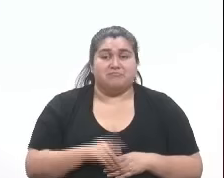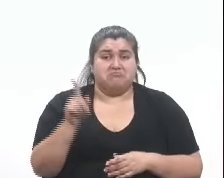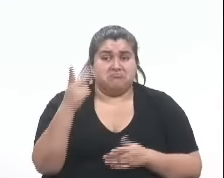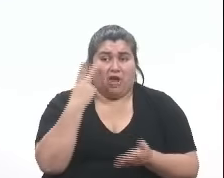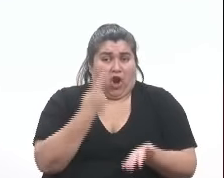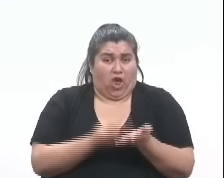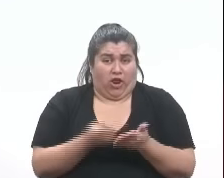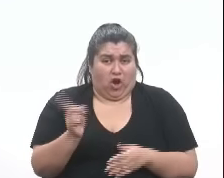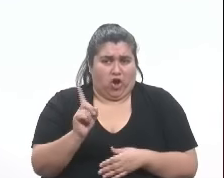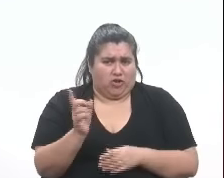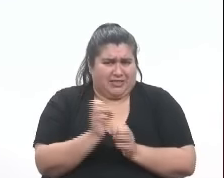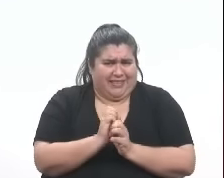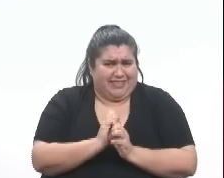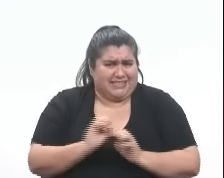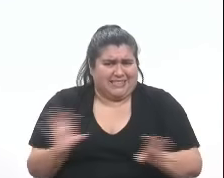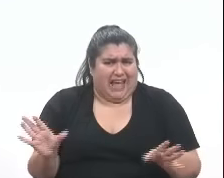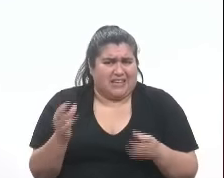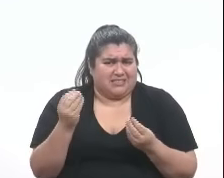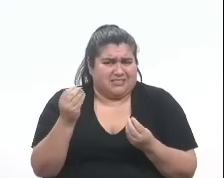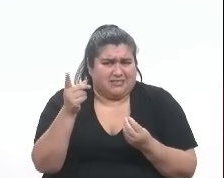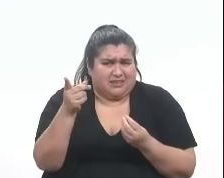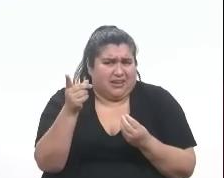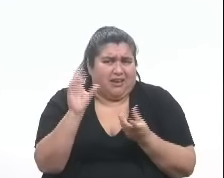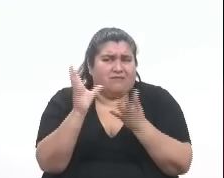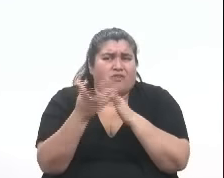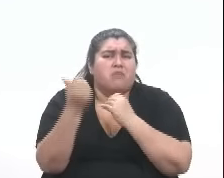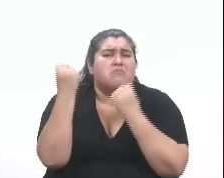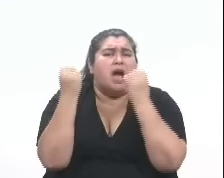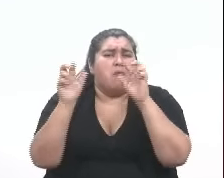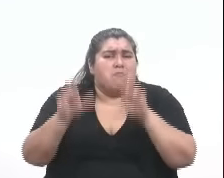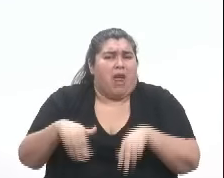el desastre que está teniendo este gobierno en materia económica.